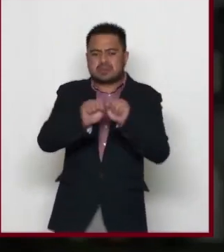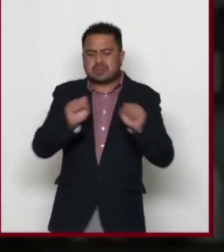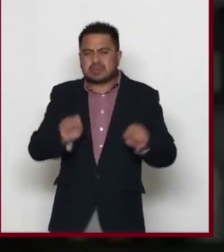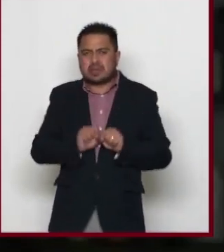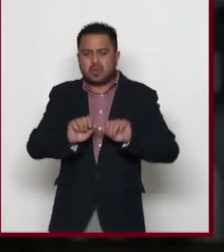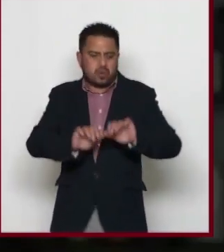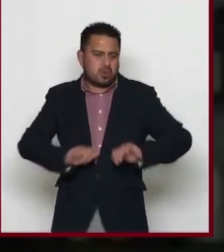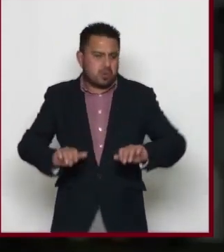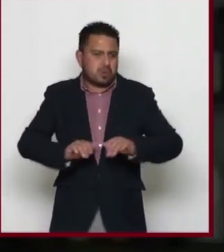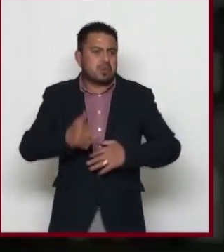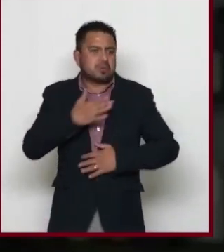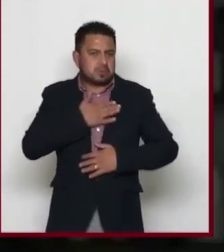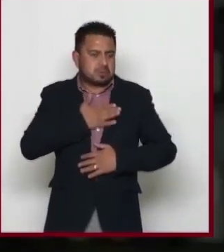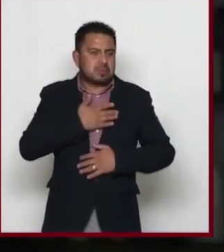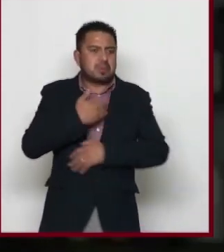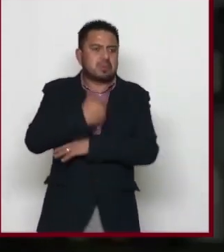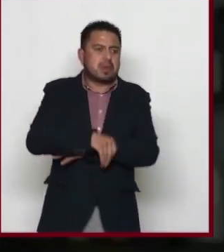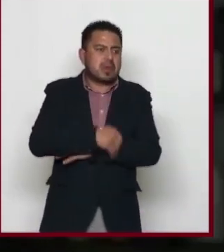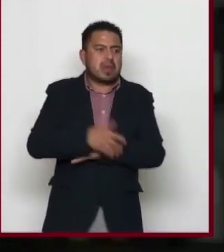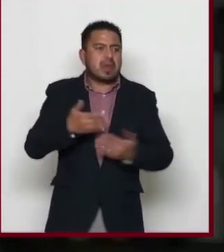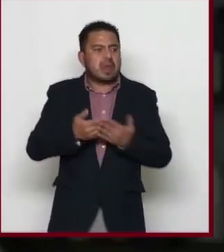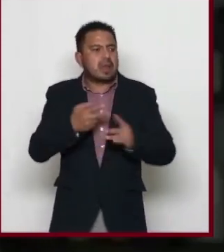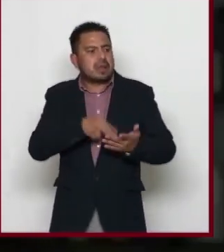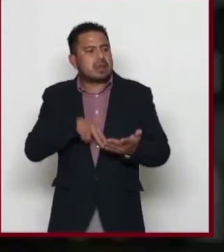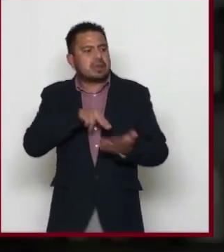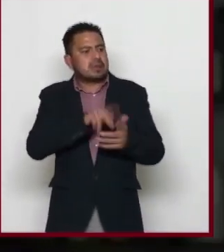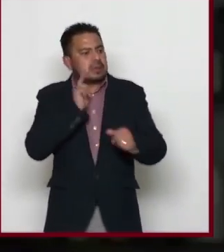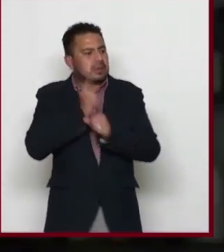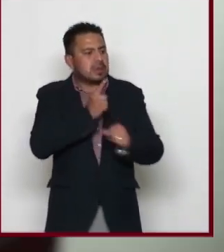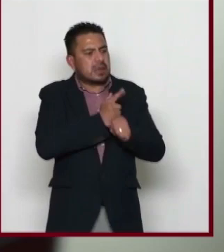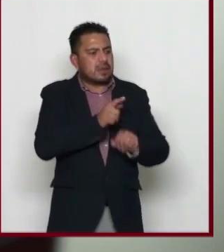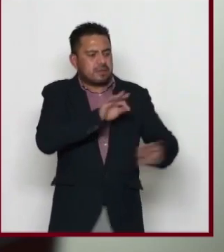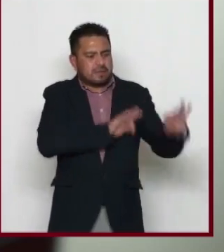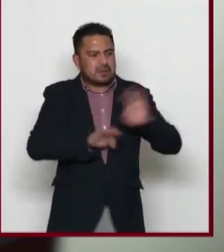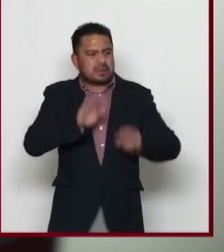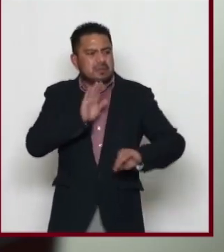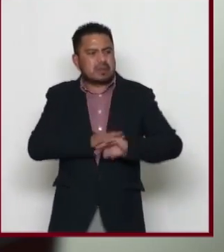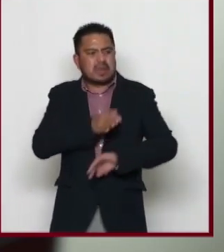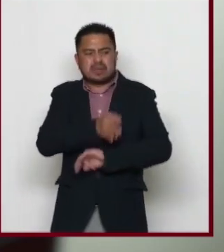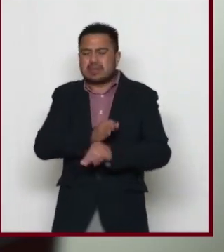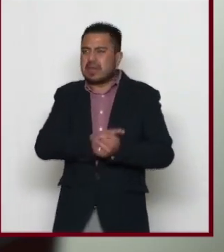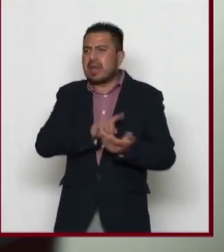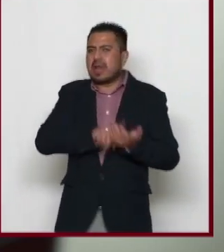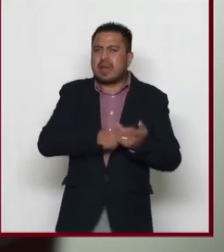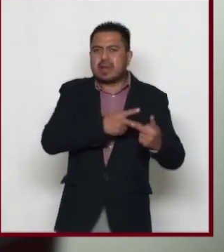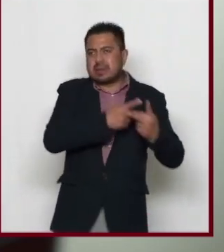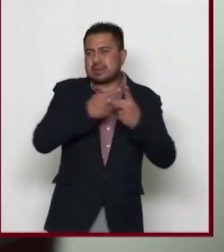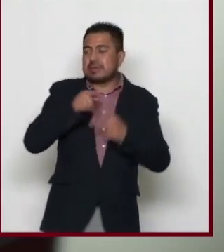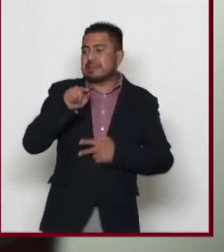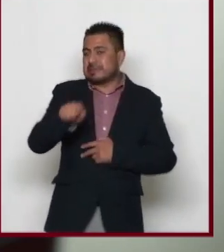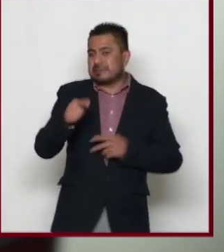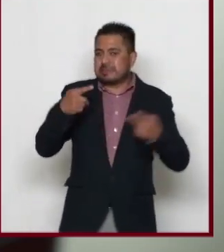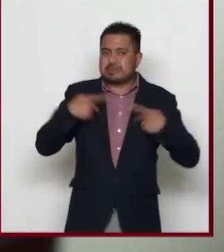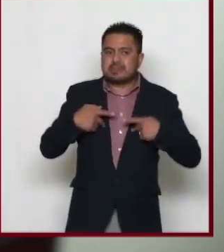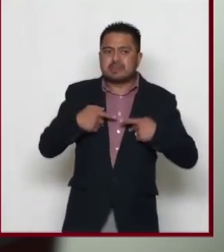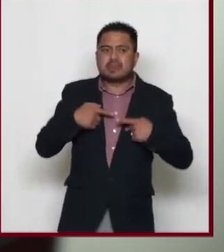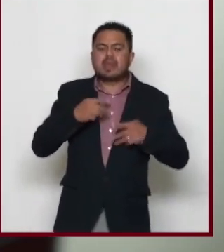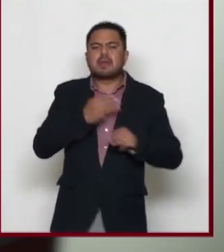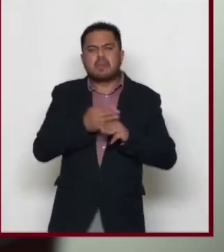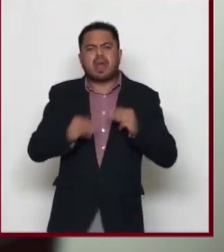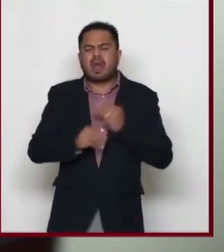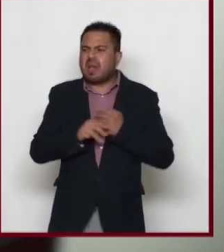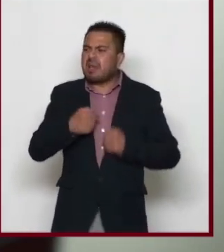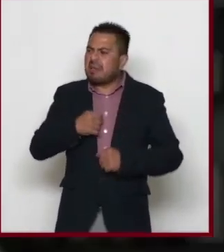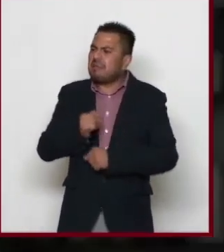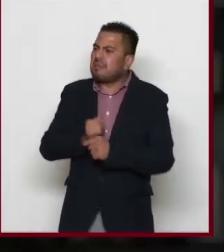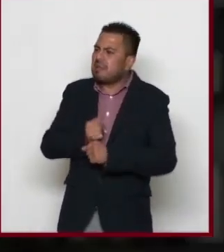social en el Instituto de Astronomía, haciéndoles un sistema de computación. Y mientras estaba ahí me di cuenta que los físicos más simpáticos eran